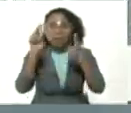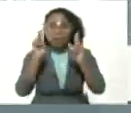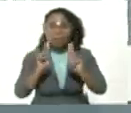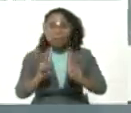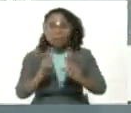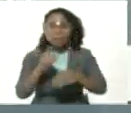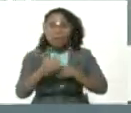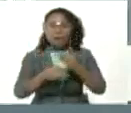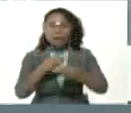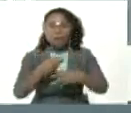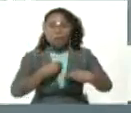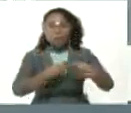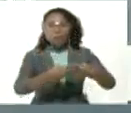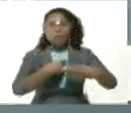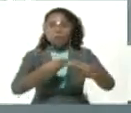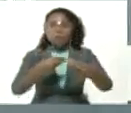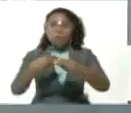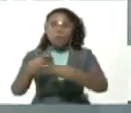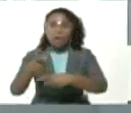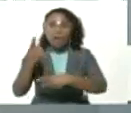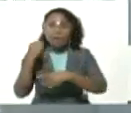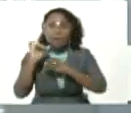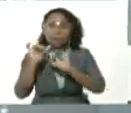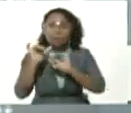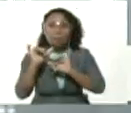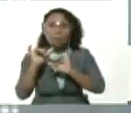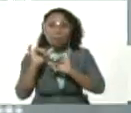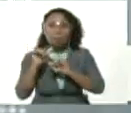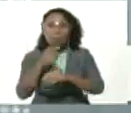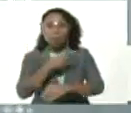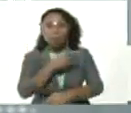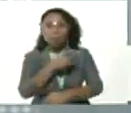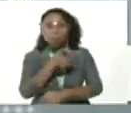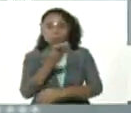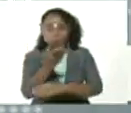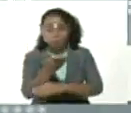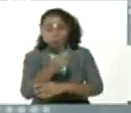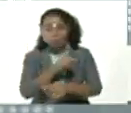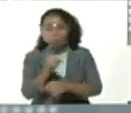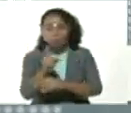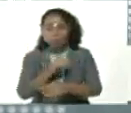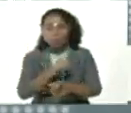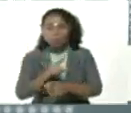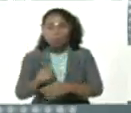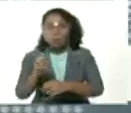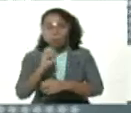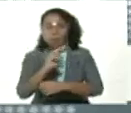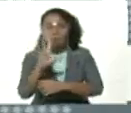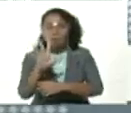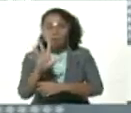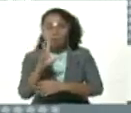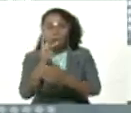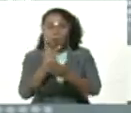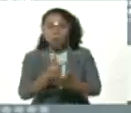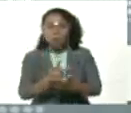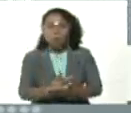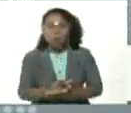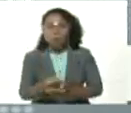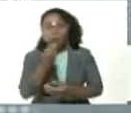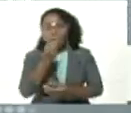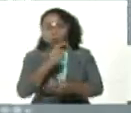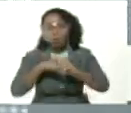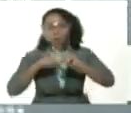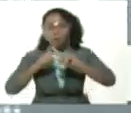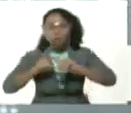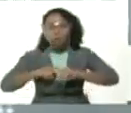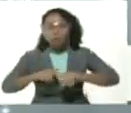han distribuido desde ayer mismo que usted dio la orden, presidente, 25 toneladas de alimentos en los